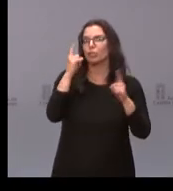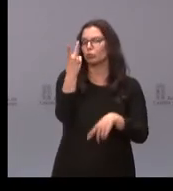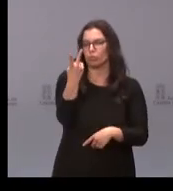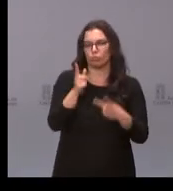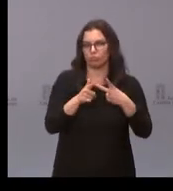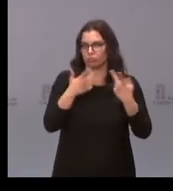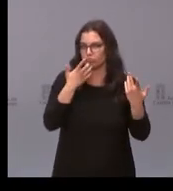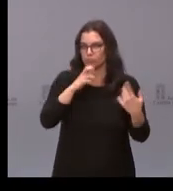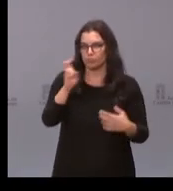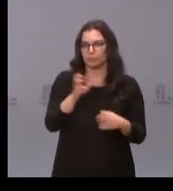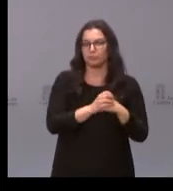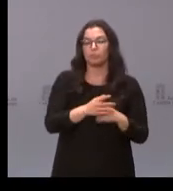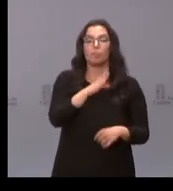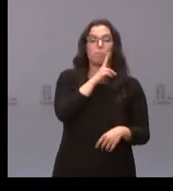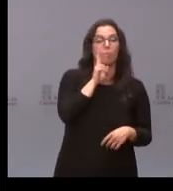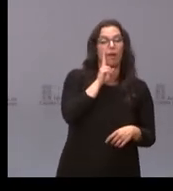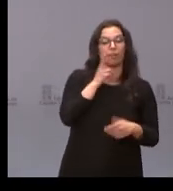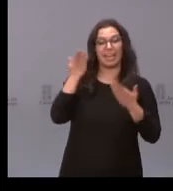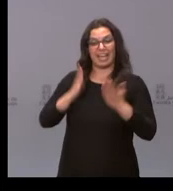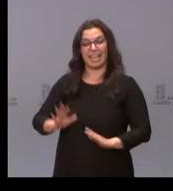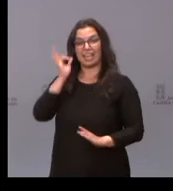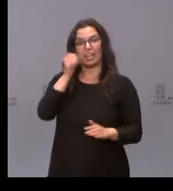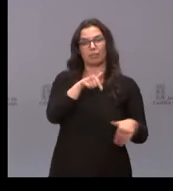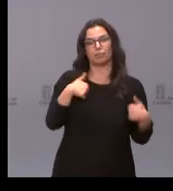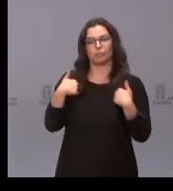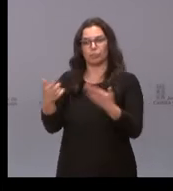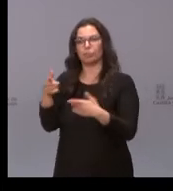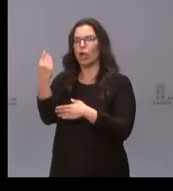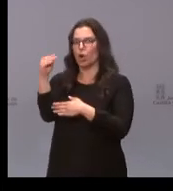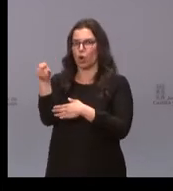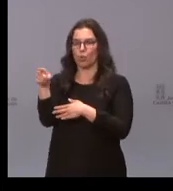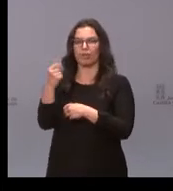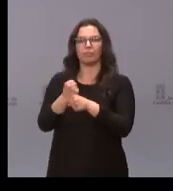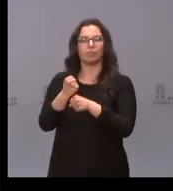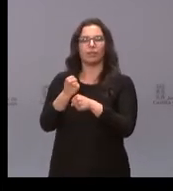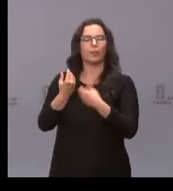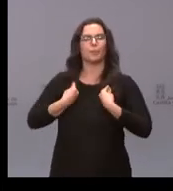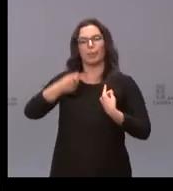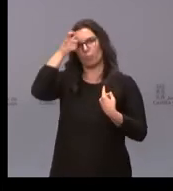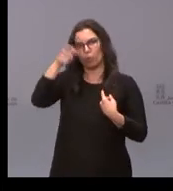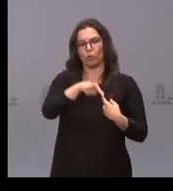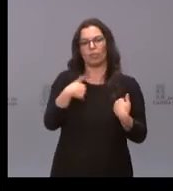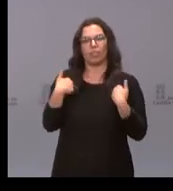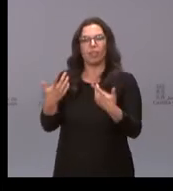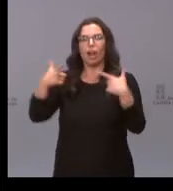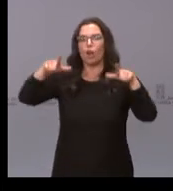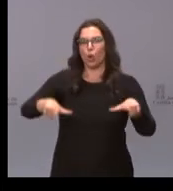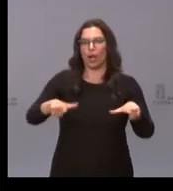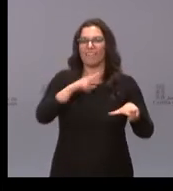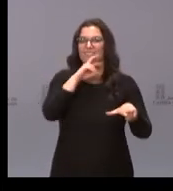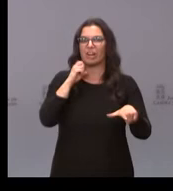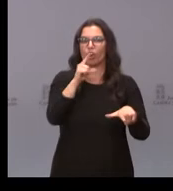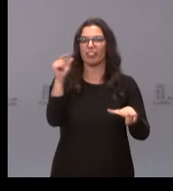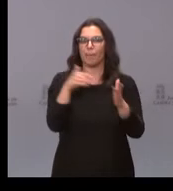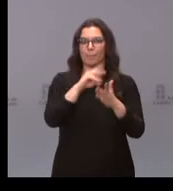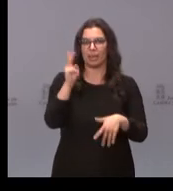madre dona a su hija una mujer joven con residencia en el medio rural un local valorado en cien mil euros con el objeto de que